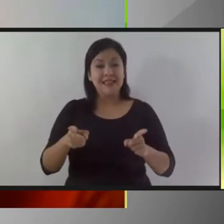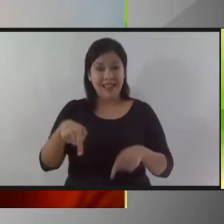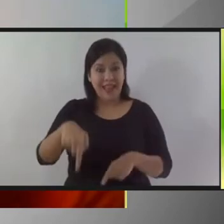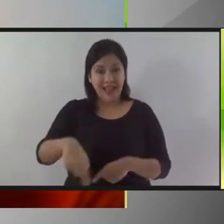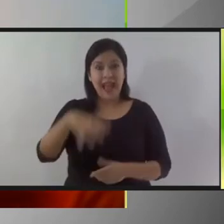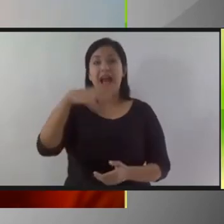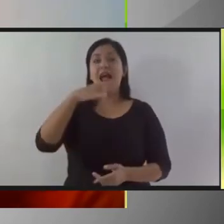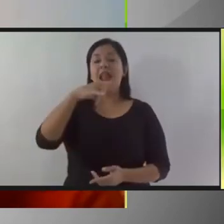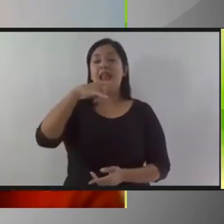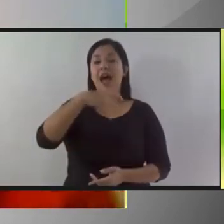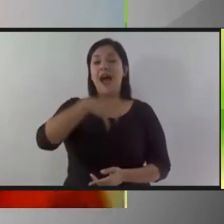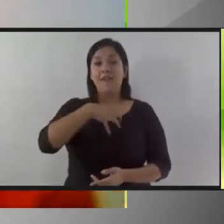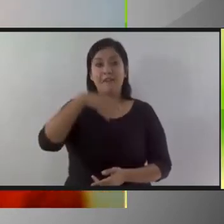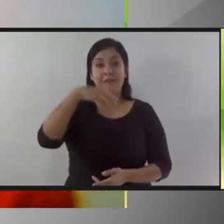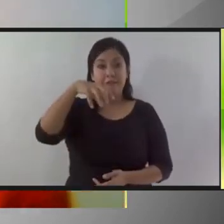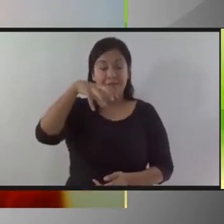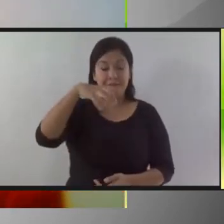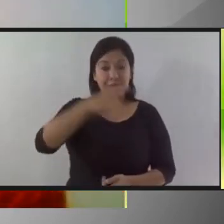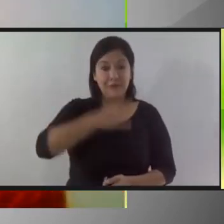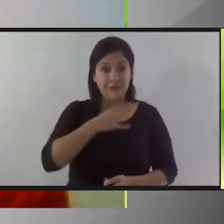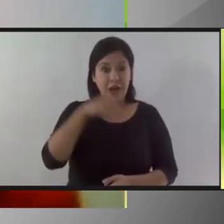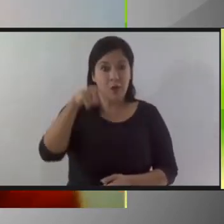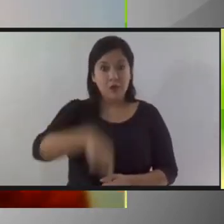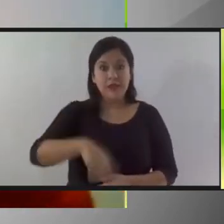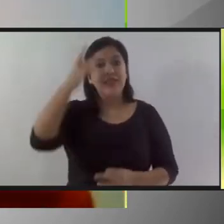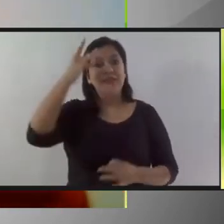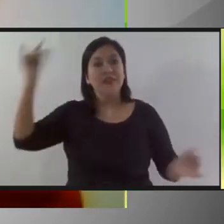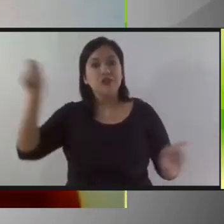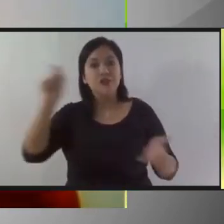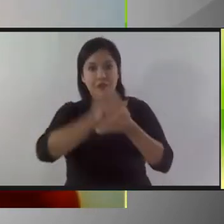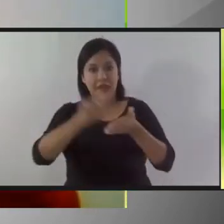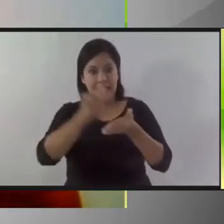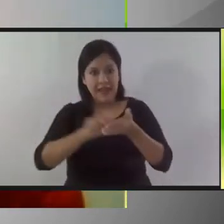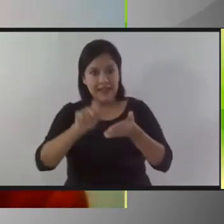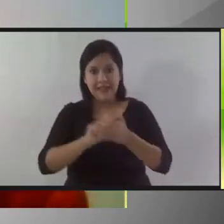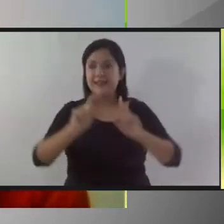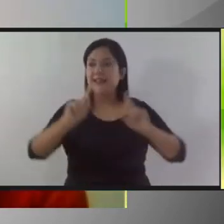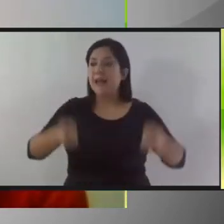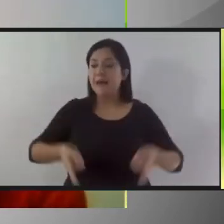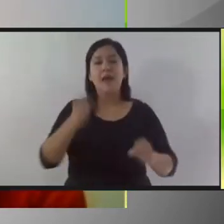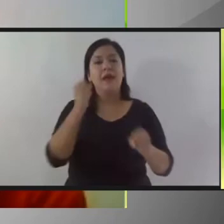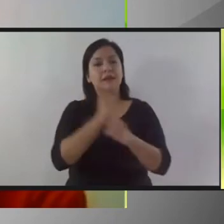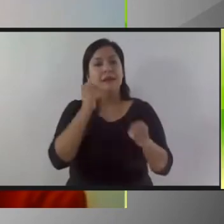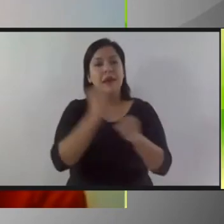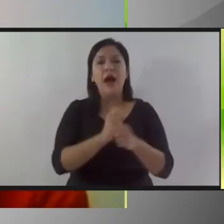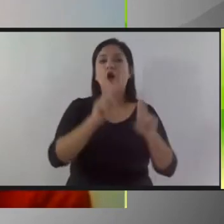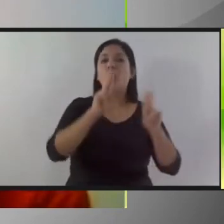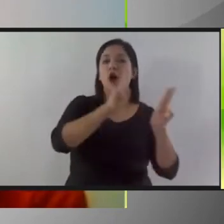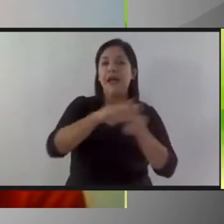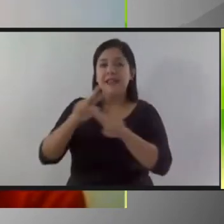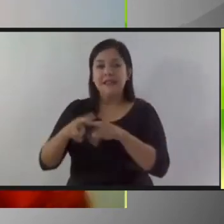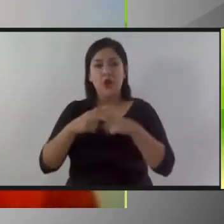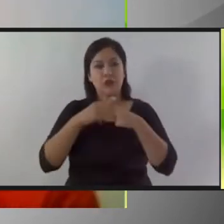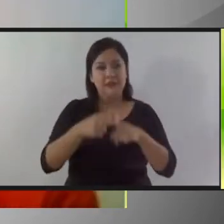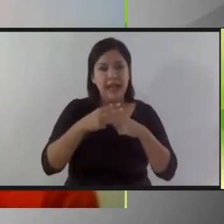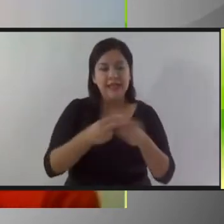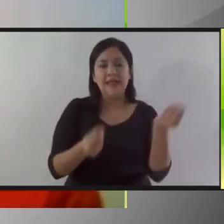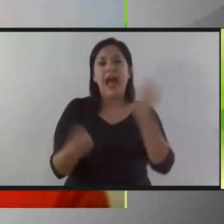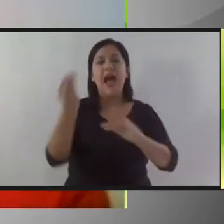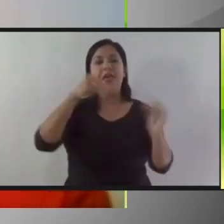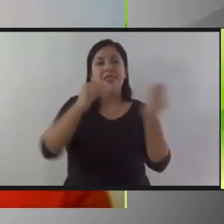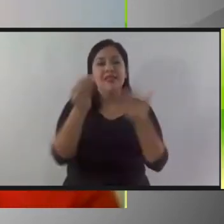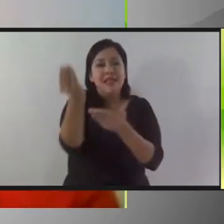Letras. Además, me dedico a la tecnología educativa en clave de accesibilidad, la edición técnica y al diseño